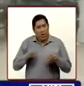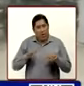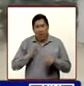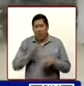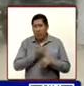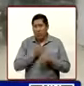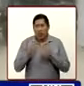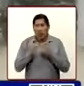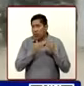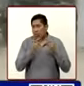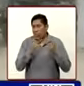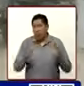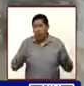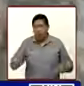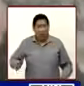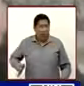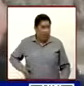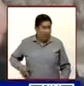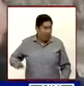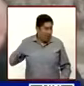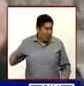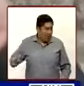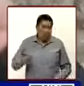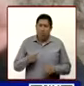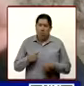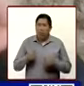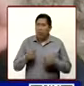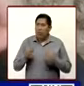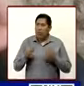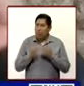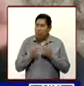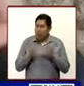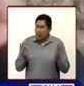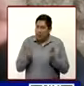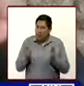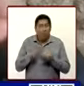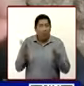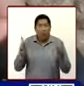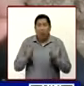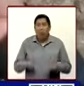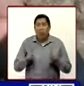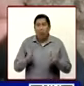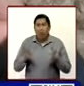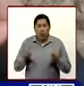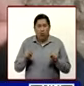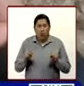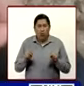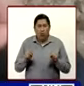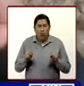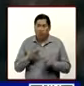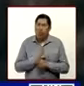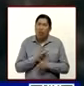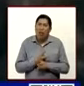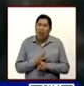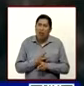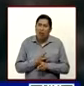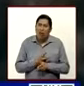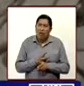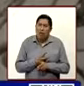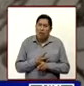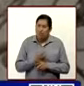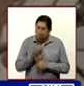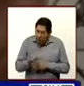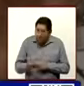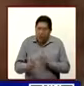nuestra ciudad de Potosí en el tema de canes. Las viviendas son bastante pequeñas, pero las personas no están teniendo en cuenta